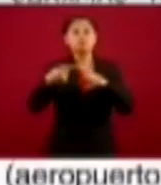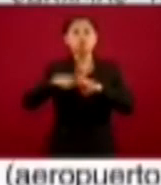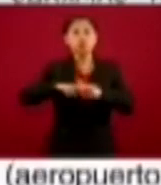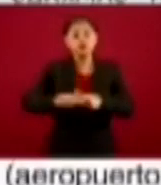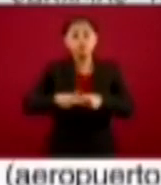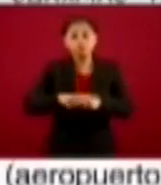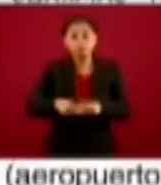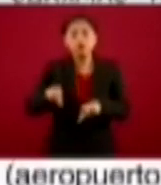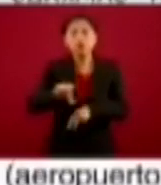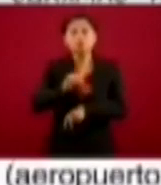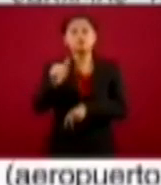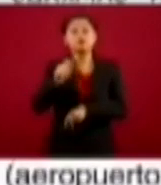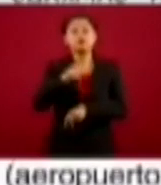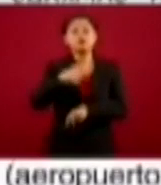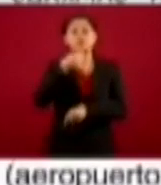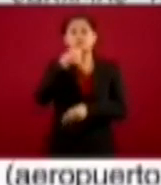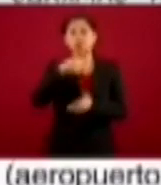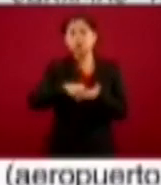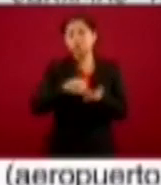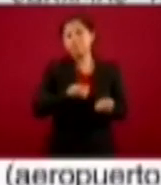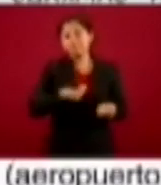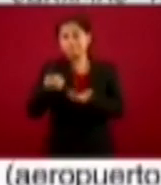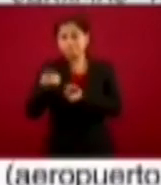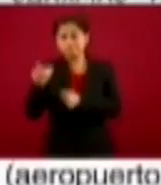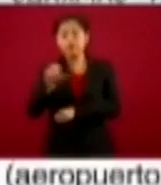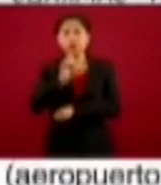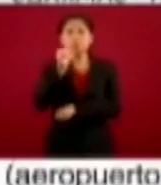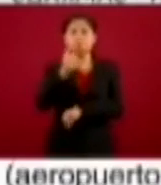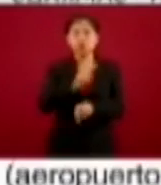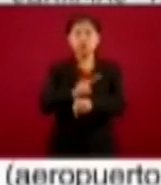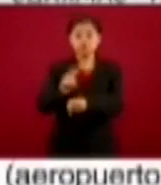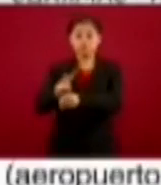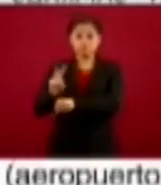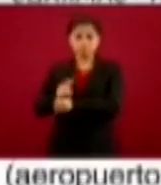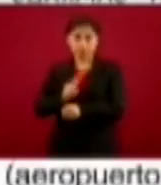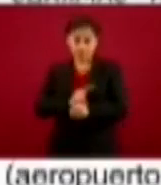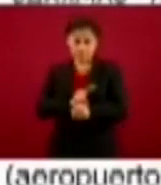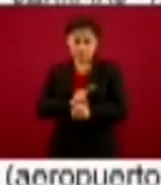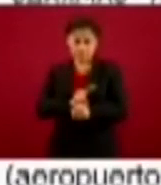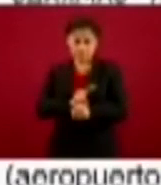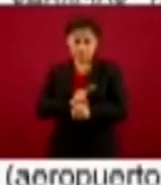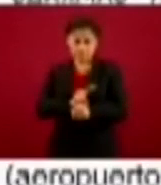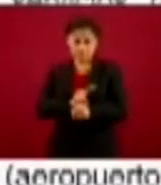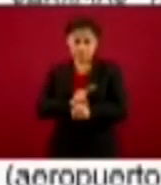guardias en labores de seguridad privada guarderías y estancias infantiles